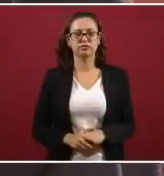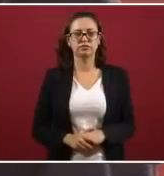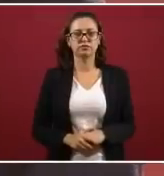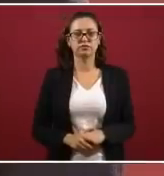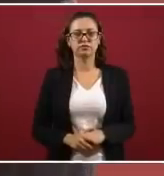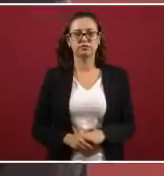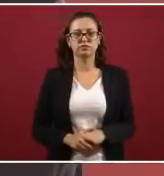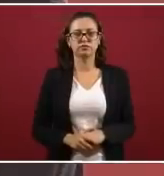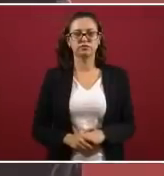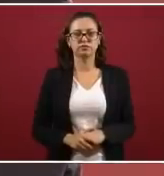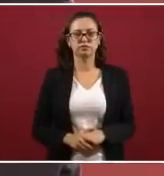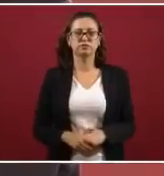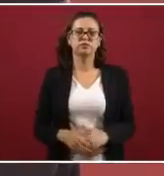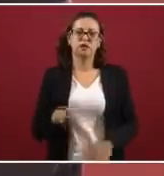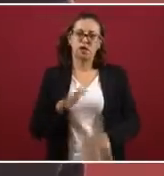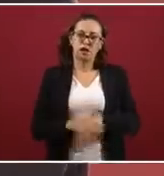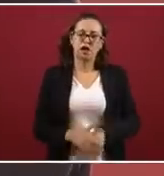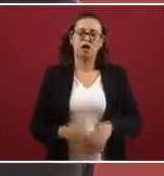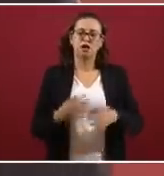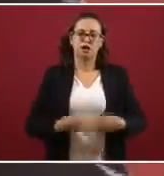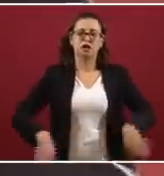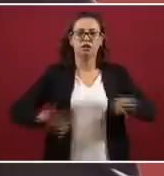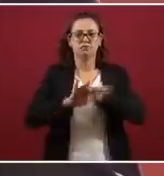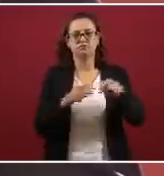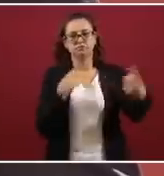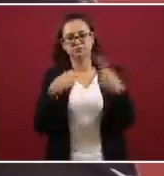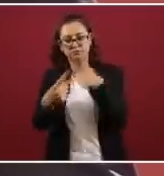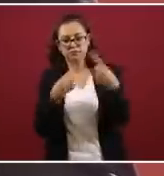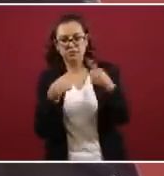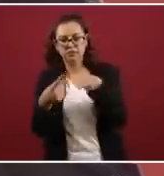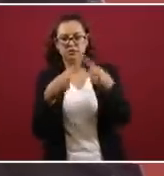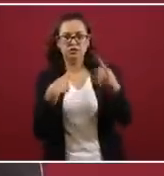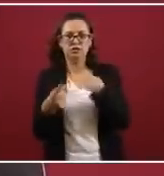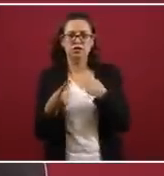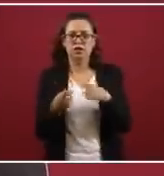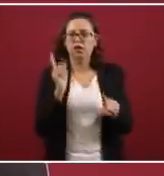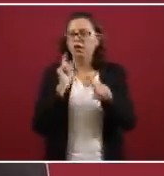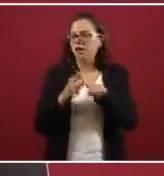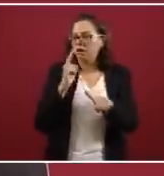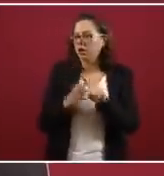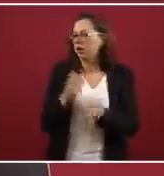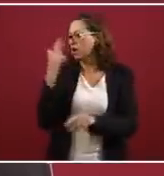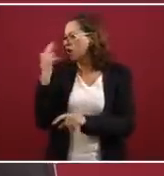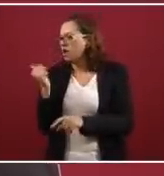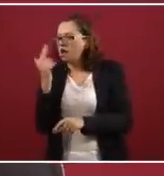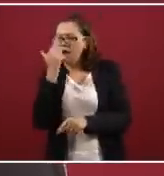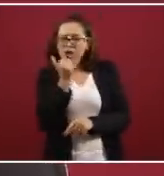se dialogue y se le dé la razón al que